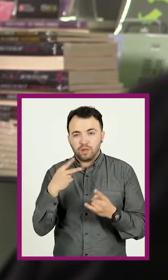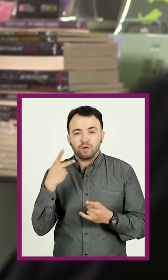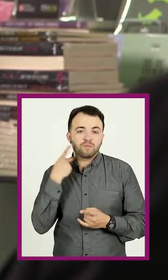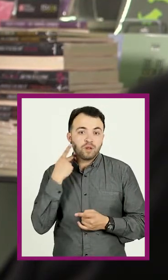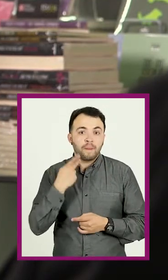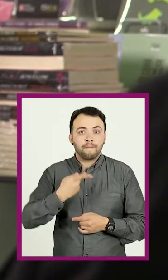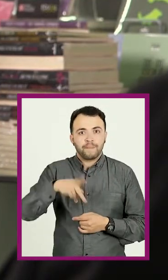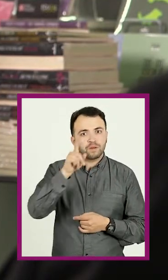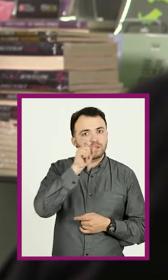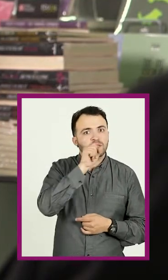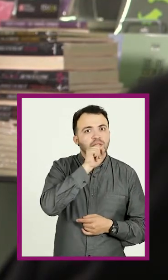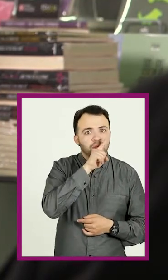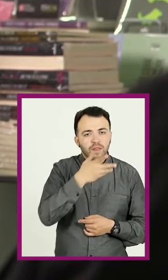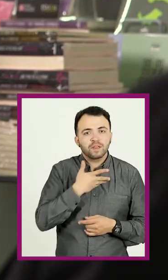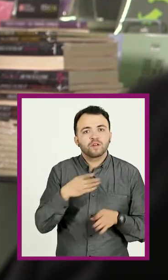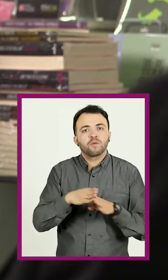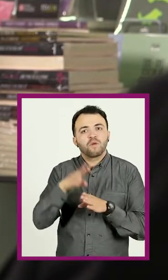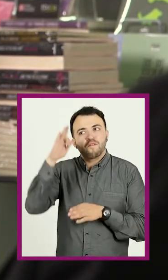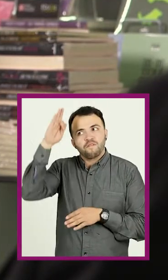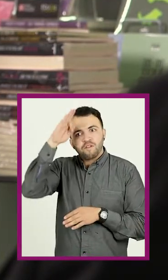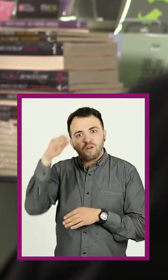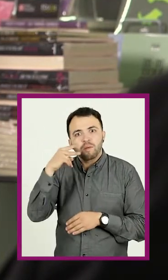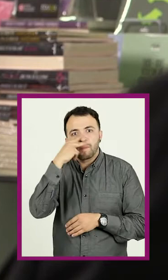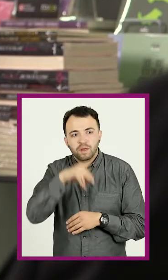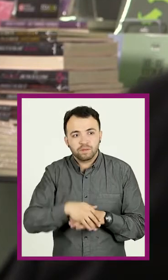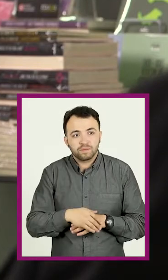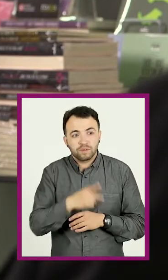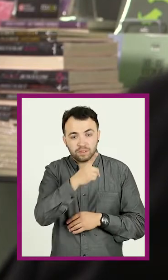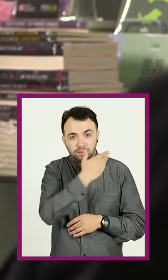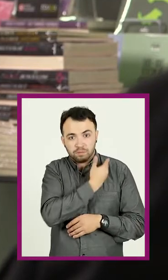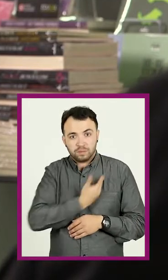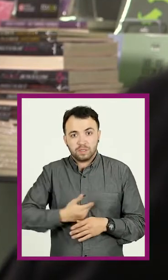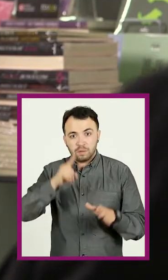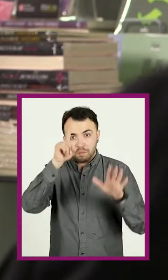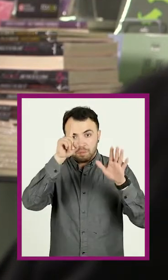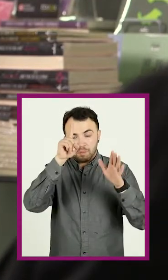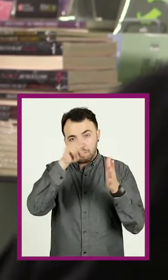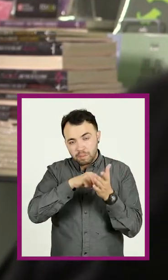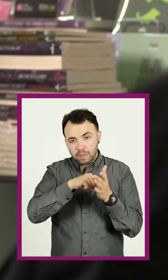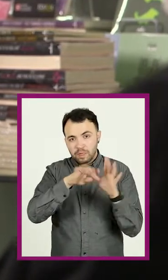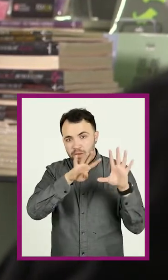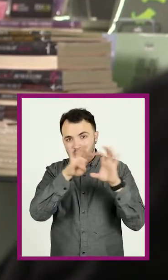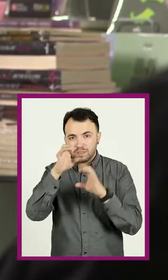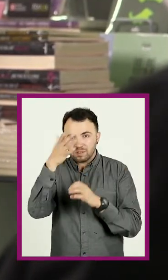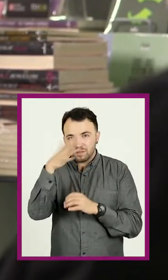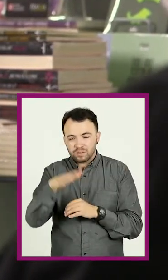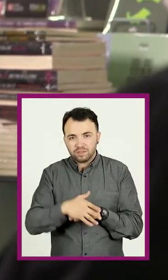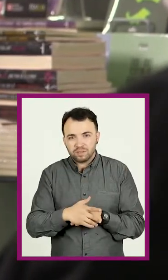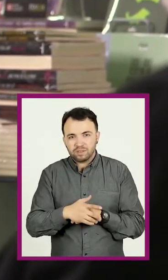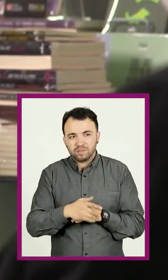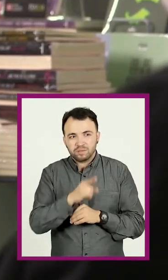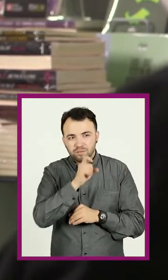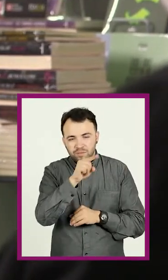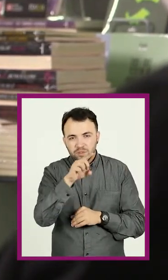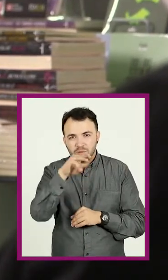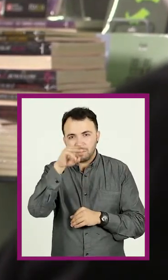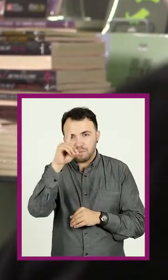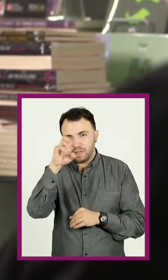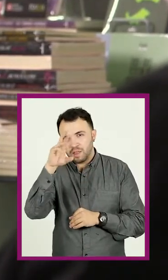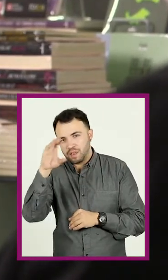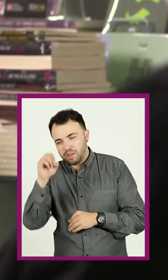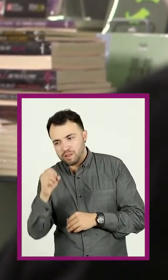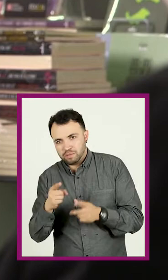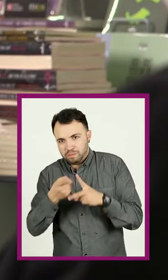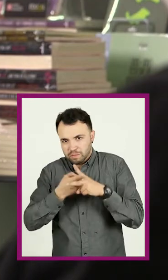mexicana, la sucesión presidencial de 1910 de Francisco I. Madero. Y